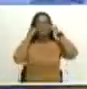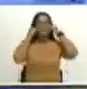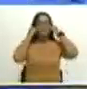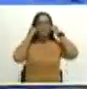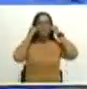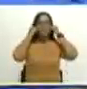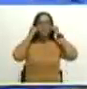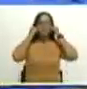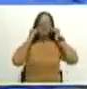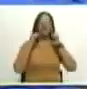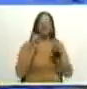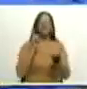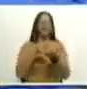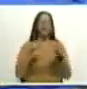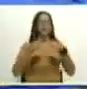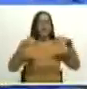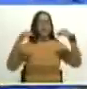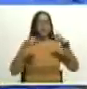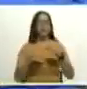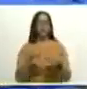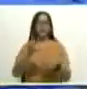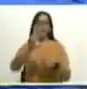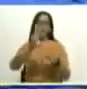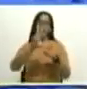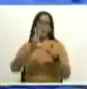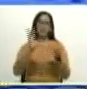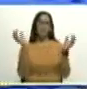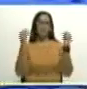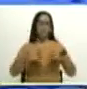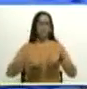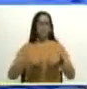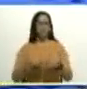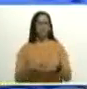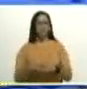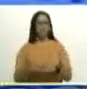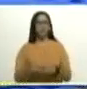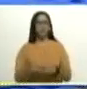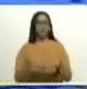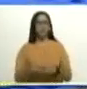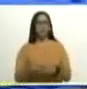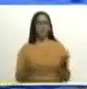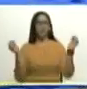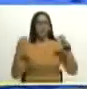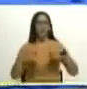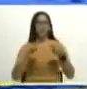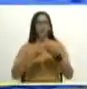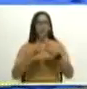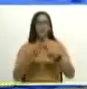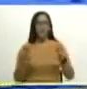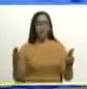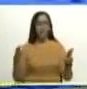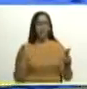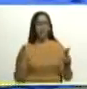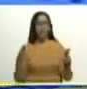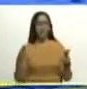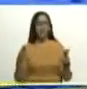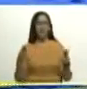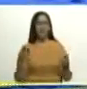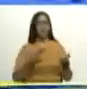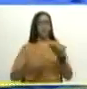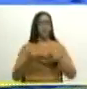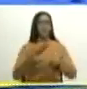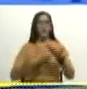Ahí sí vamos a llegar a la luna. Tercer consenso, consolidar la paz, la convivencia,